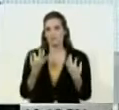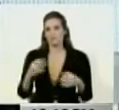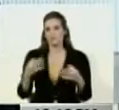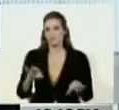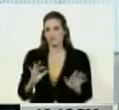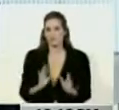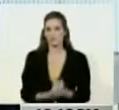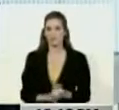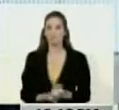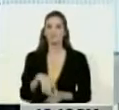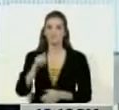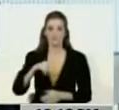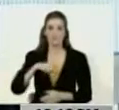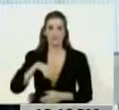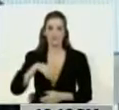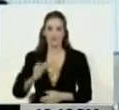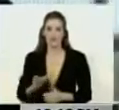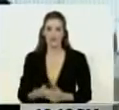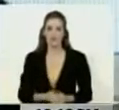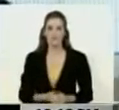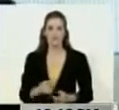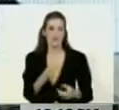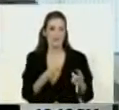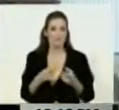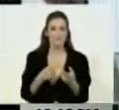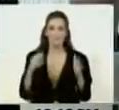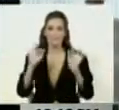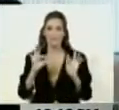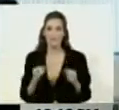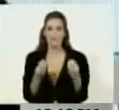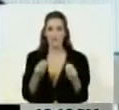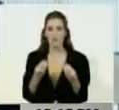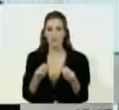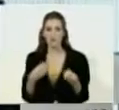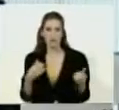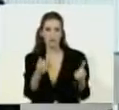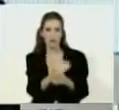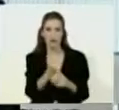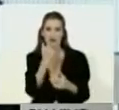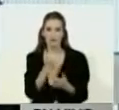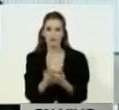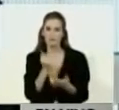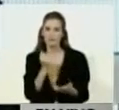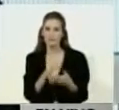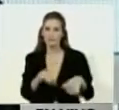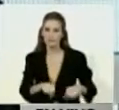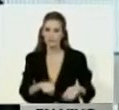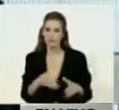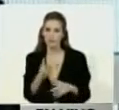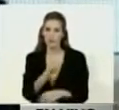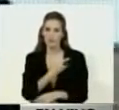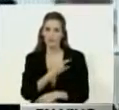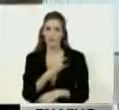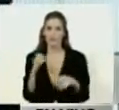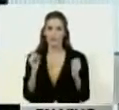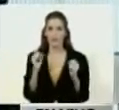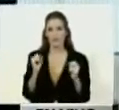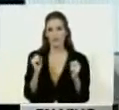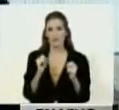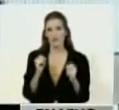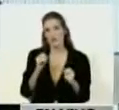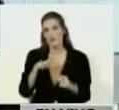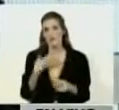y que incluso podríamos buscar la manera de conseguirle un cupo en la Universidad de los Andes para